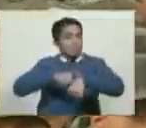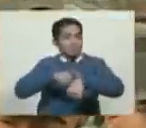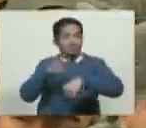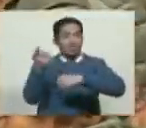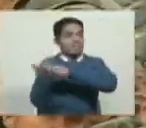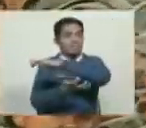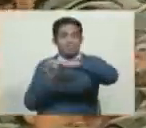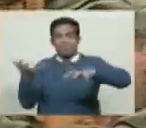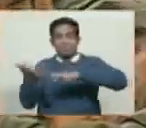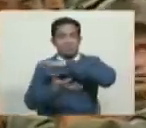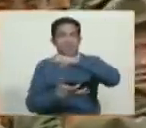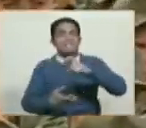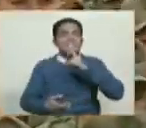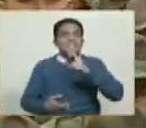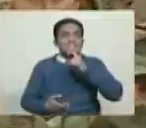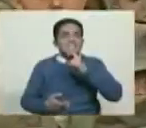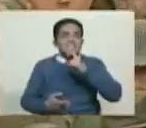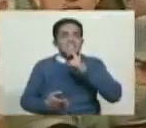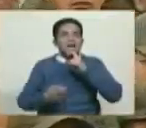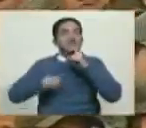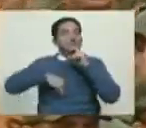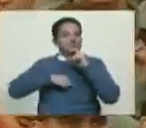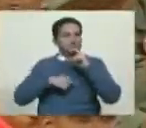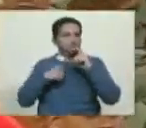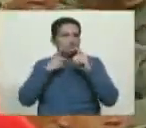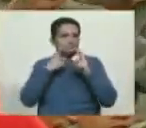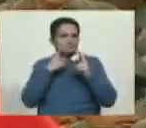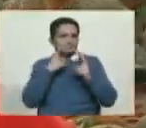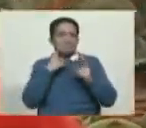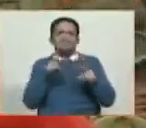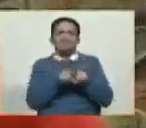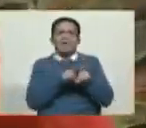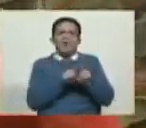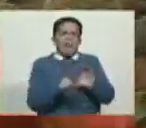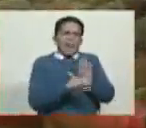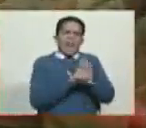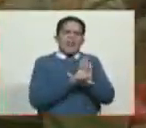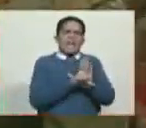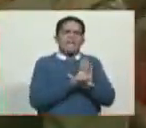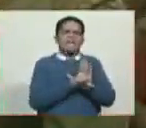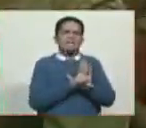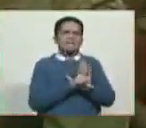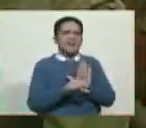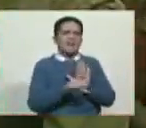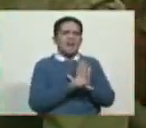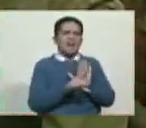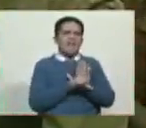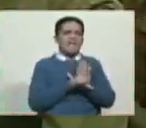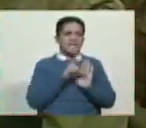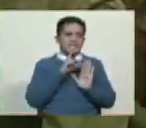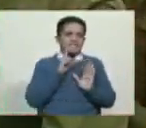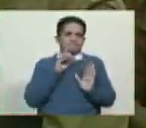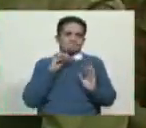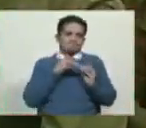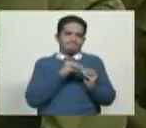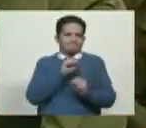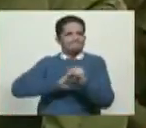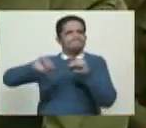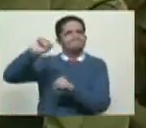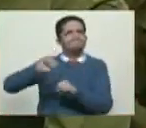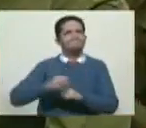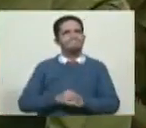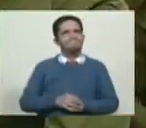adelante con la constitución en la mano, no con la constitución que hablan desde afuera, con el